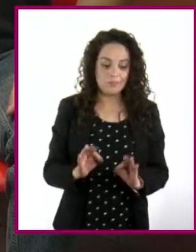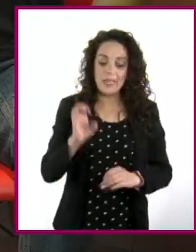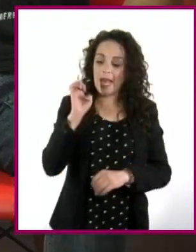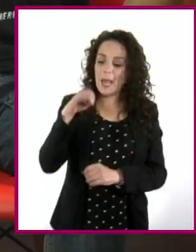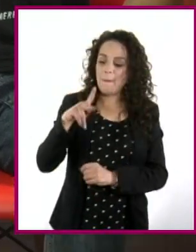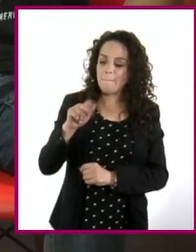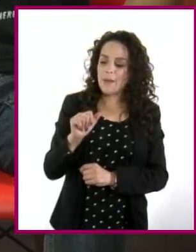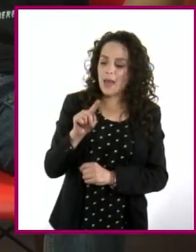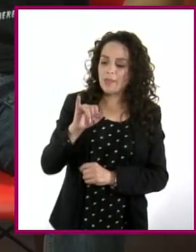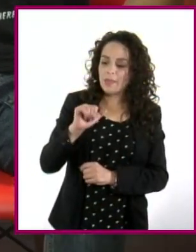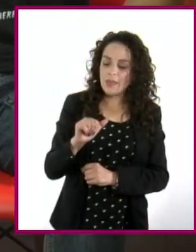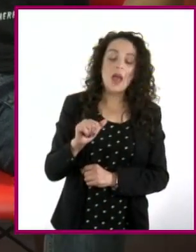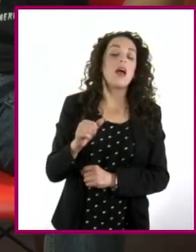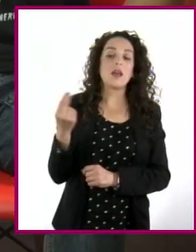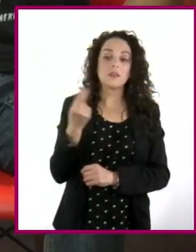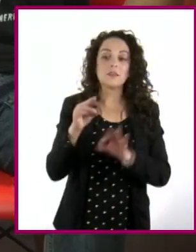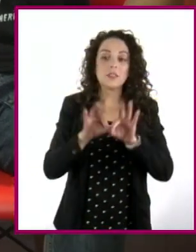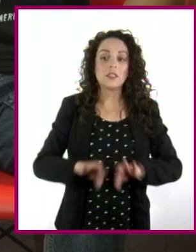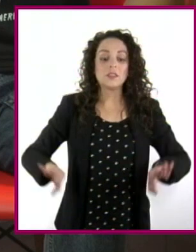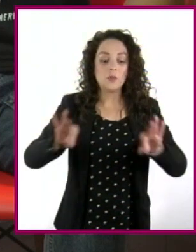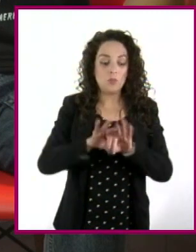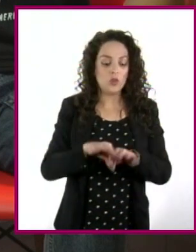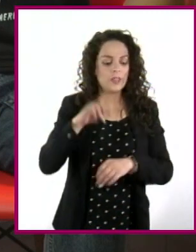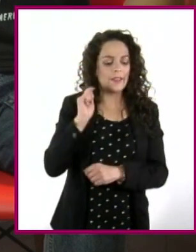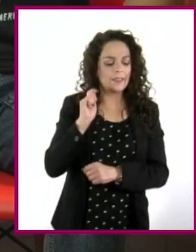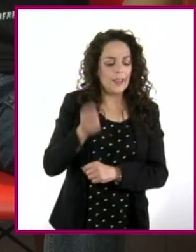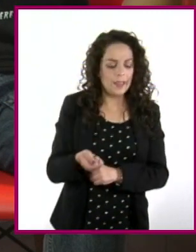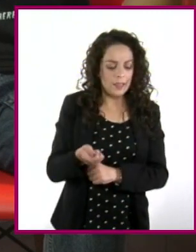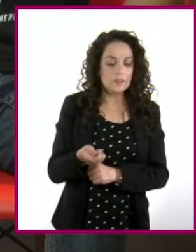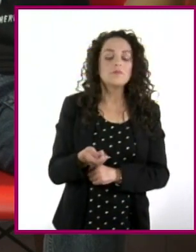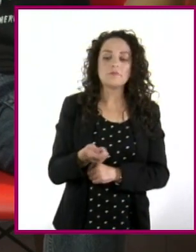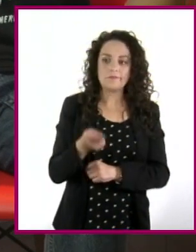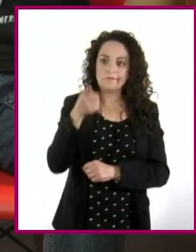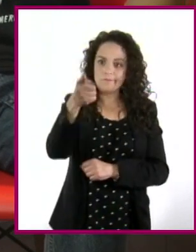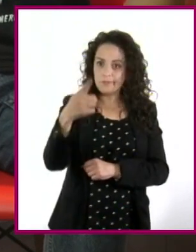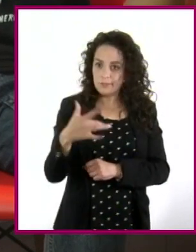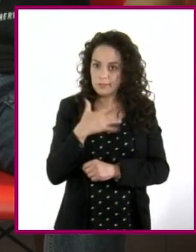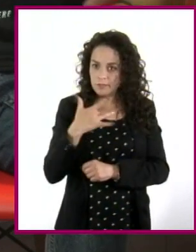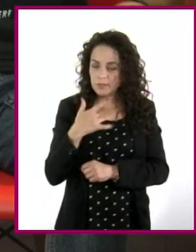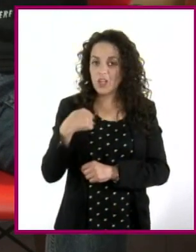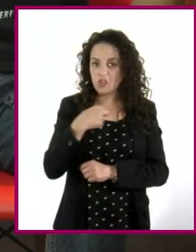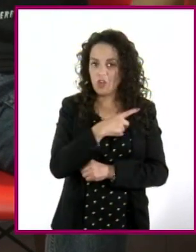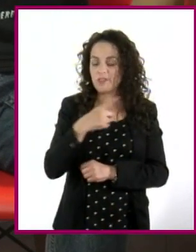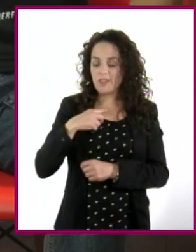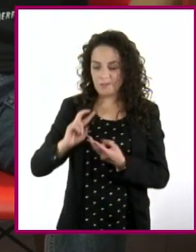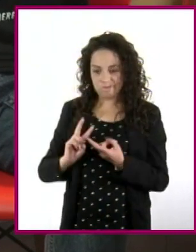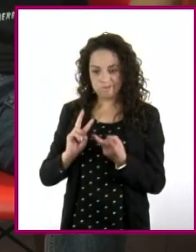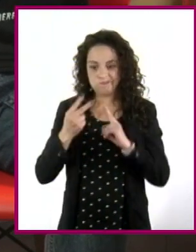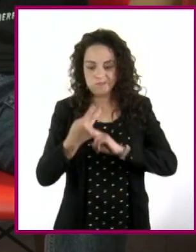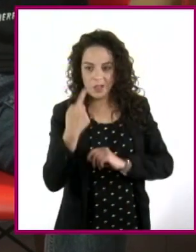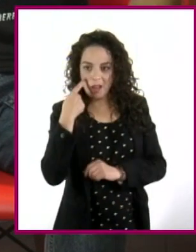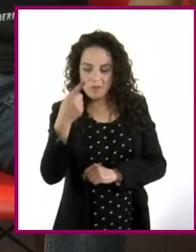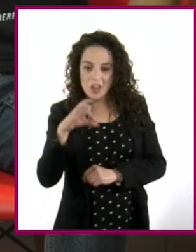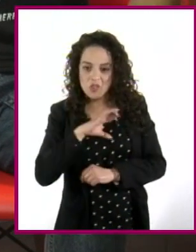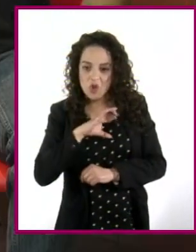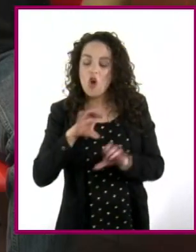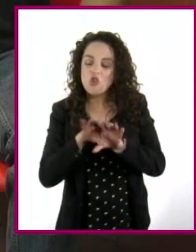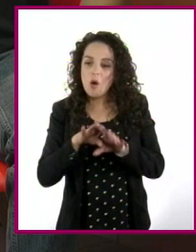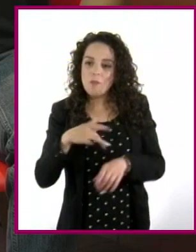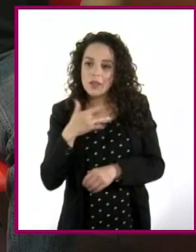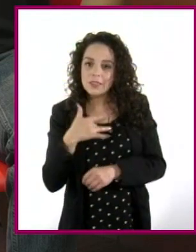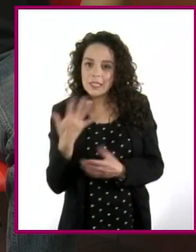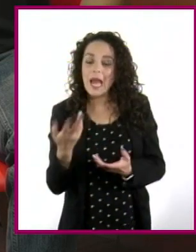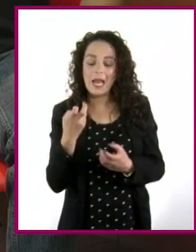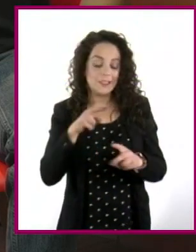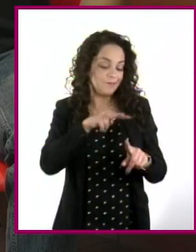comunicación. Podemos definirla como la capacidad para ponerse en el lugar del otro, comprender. Y si además tratamos con respeto y